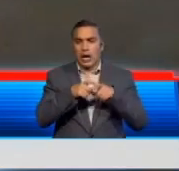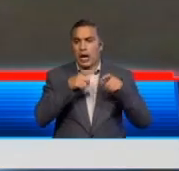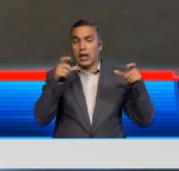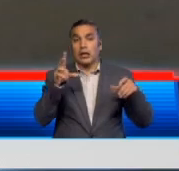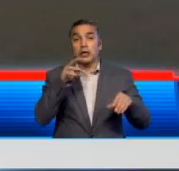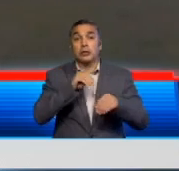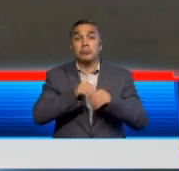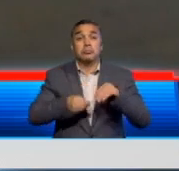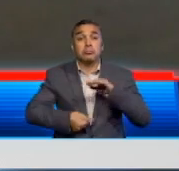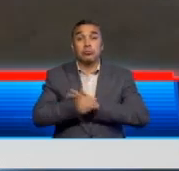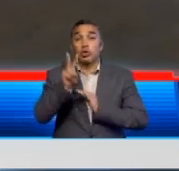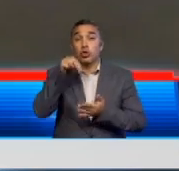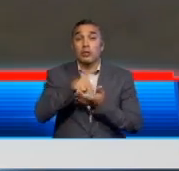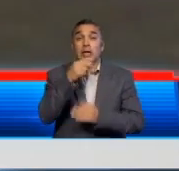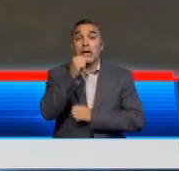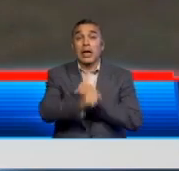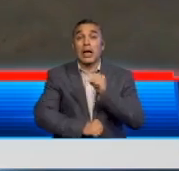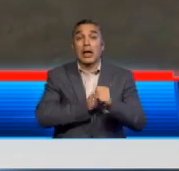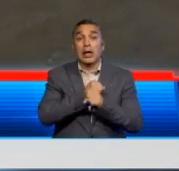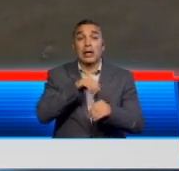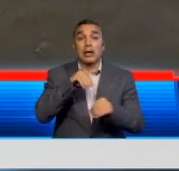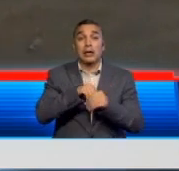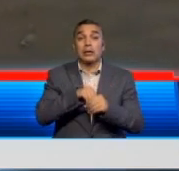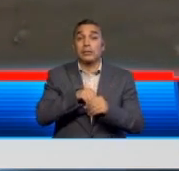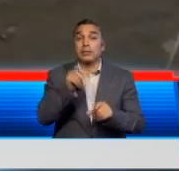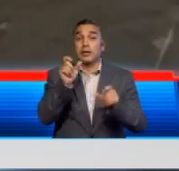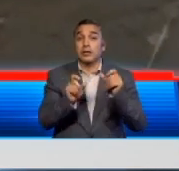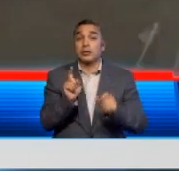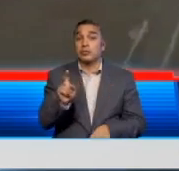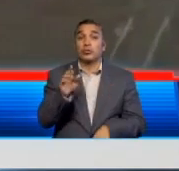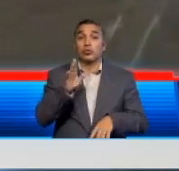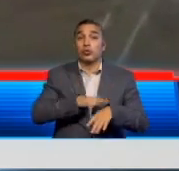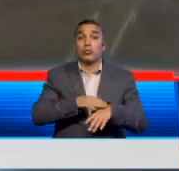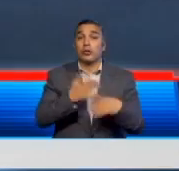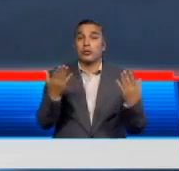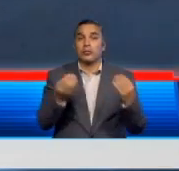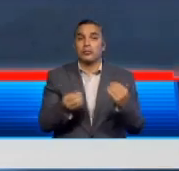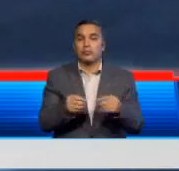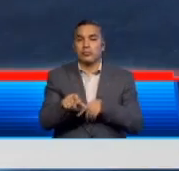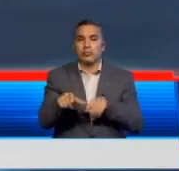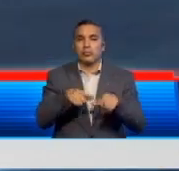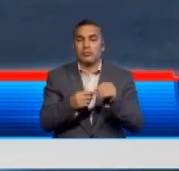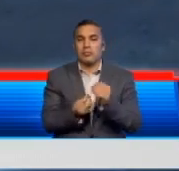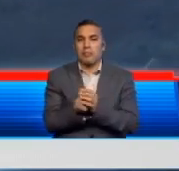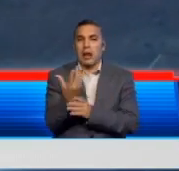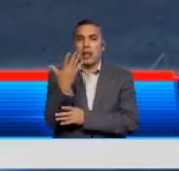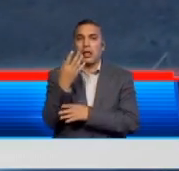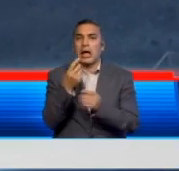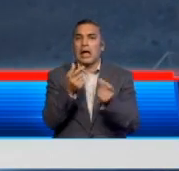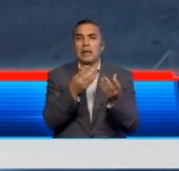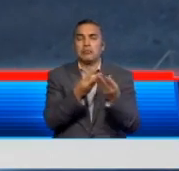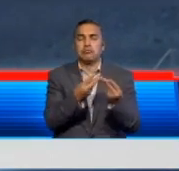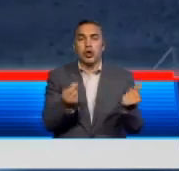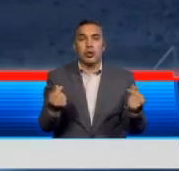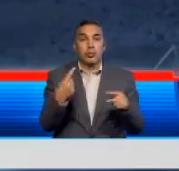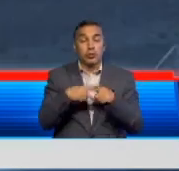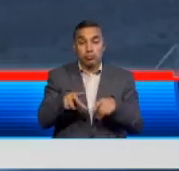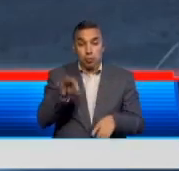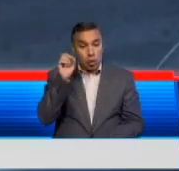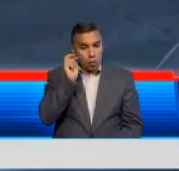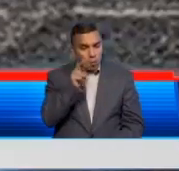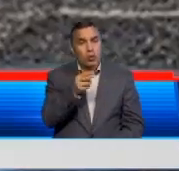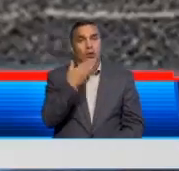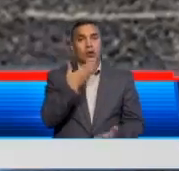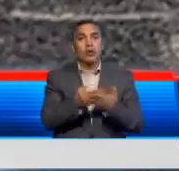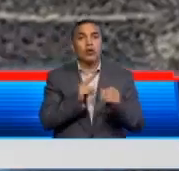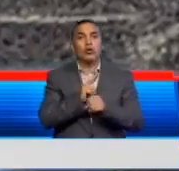oculto durante 2000 años en la colina de un desierto debido a la erosión del terreno que casi lo hace desaparecer. Fue descubierto gracias al